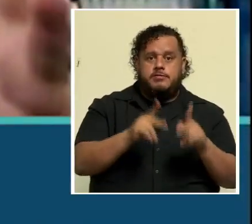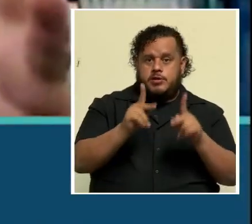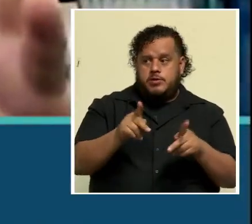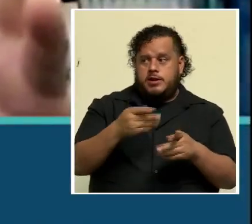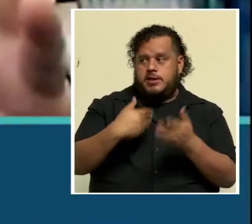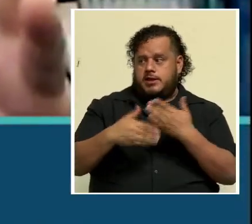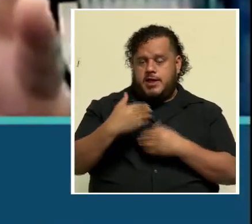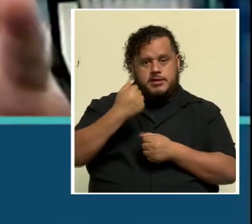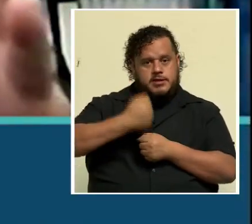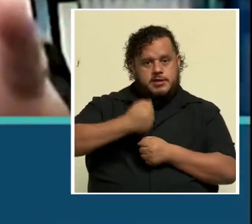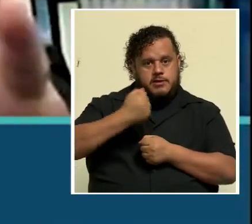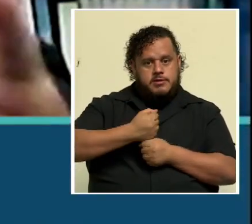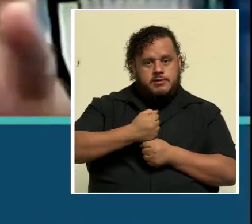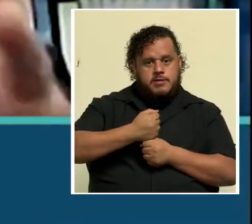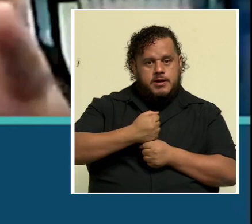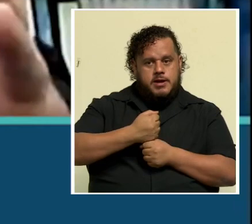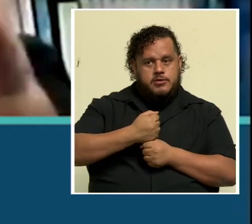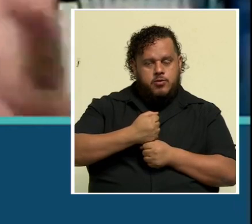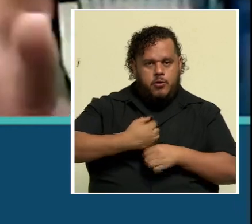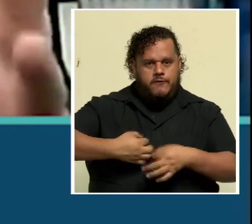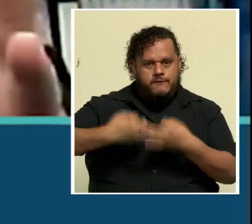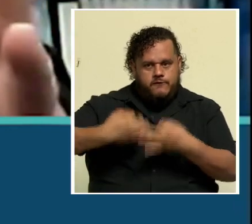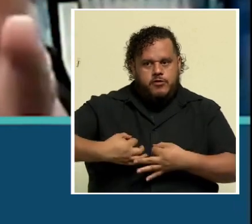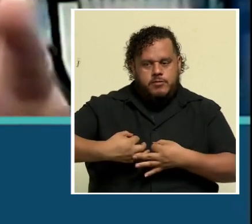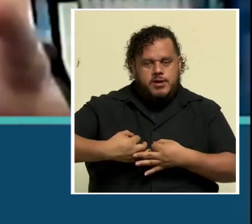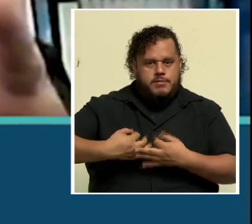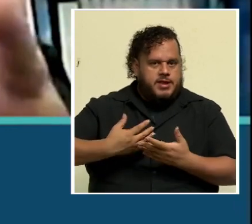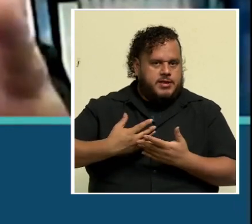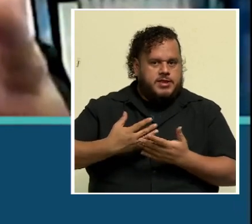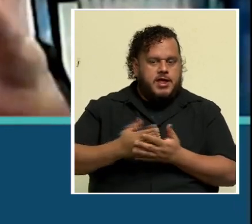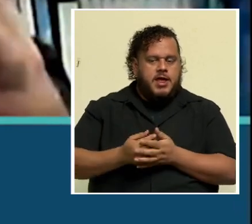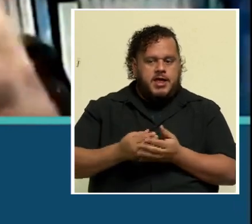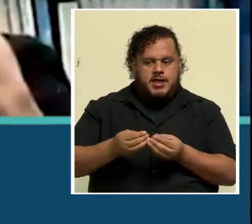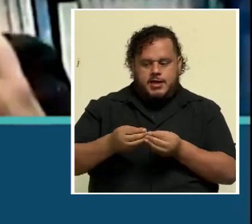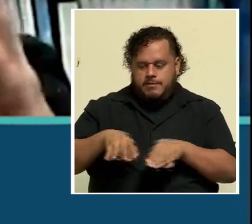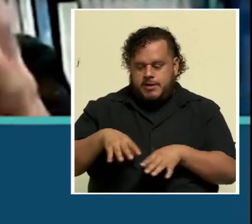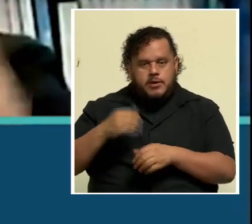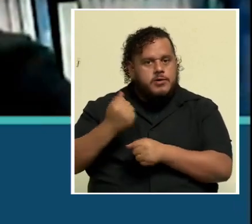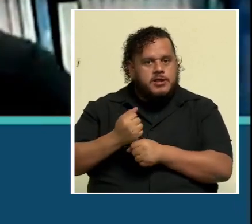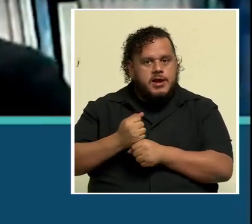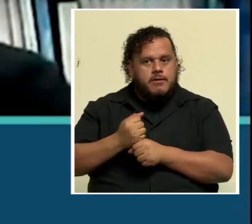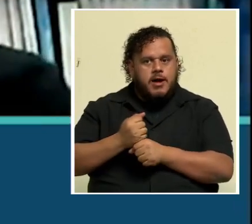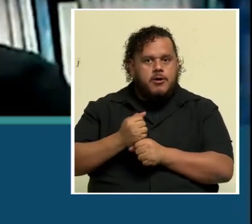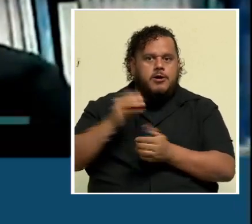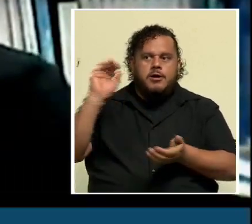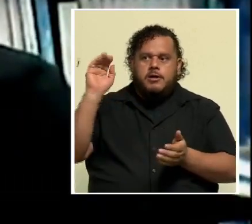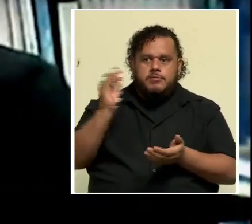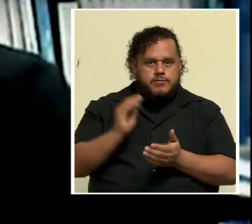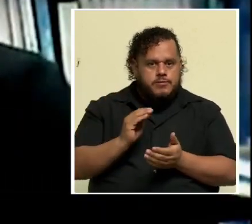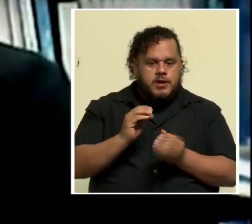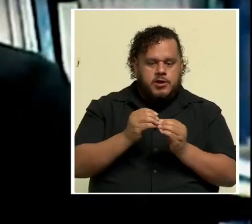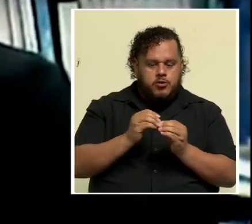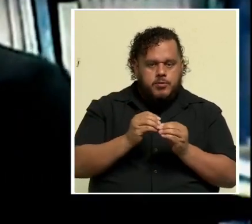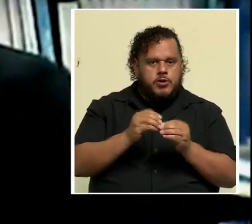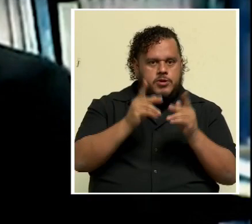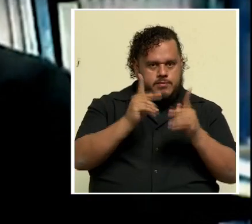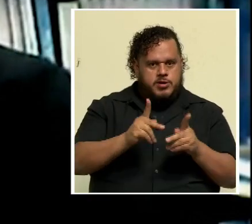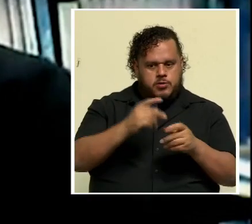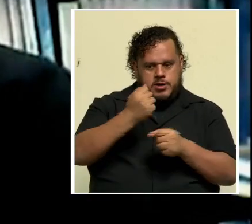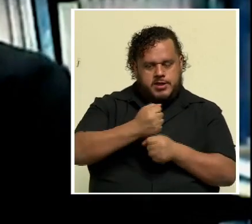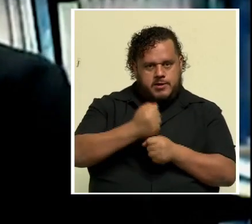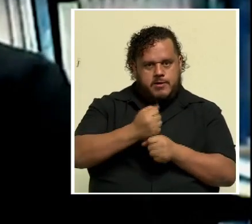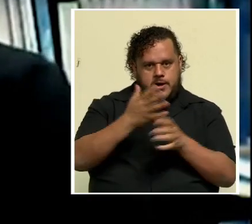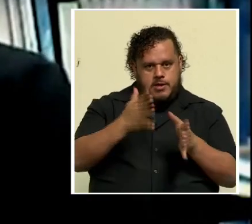trabajando digamos formalmente, que tienen un trabajo formal, perdieron el empleo, se redujo, ¿verdad?, la cantidad de personas empleadas, pero se